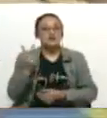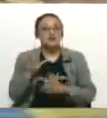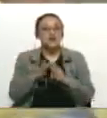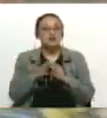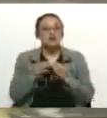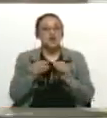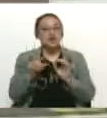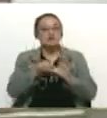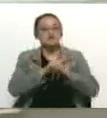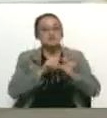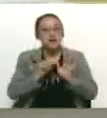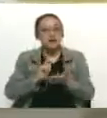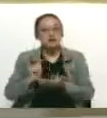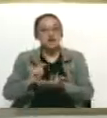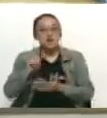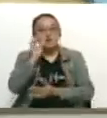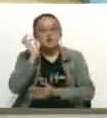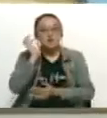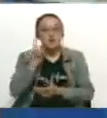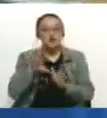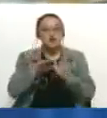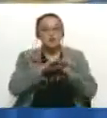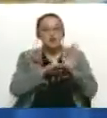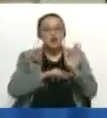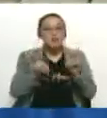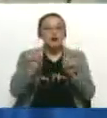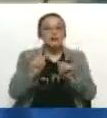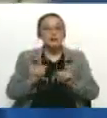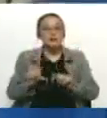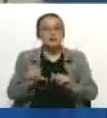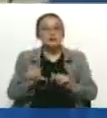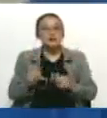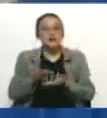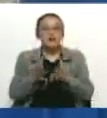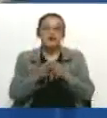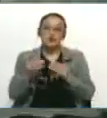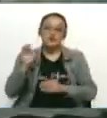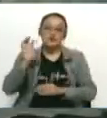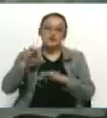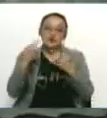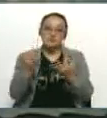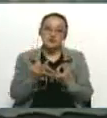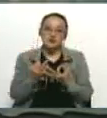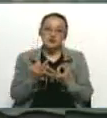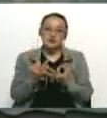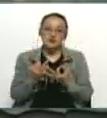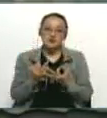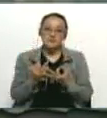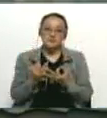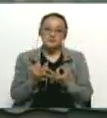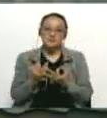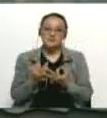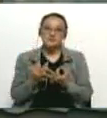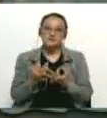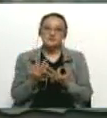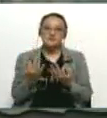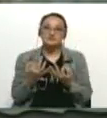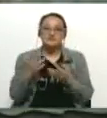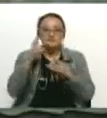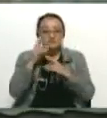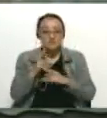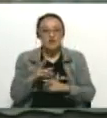estos títulos, escritores, escritoras, con toda la programación artística, para toda la familia. Debo reafirmar esto